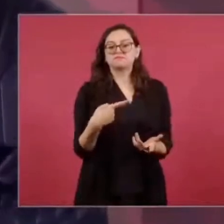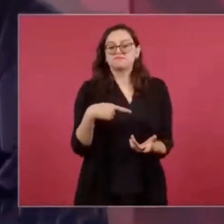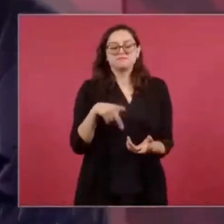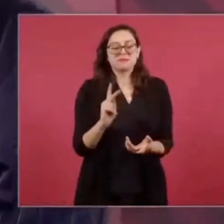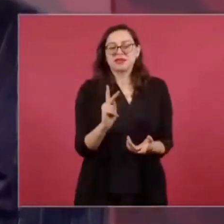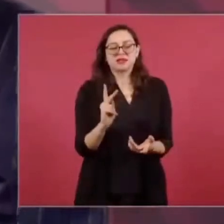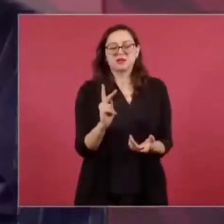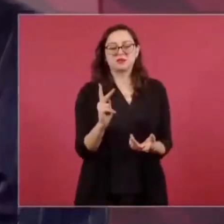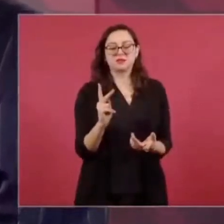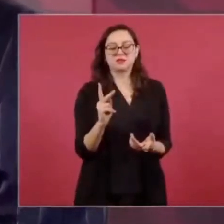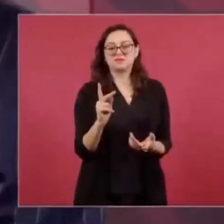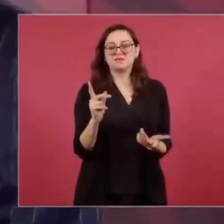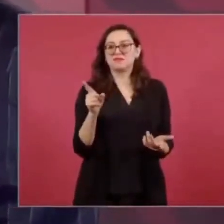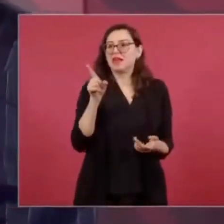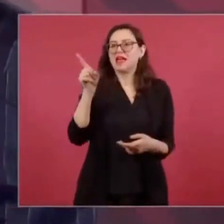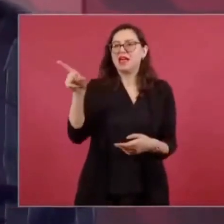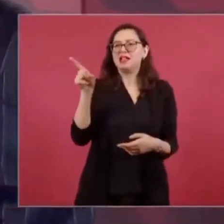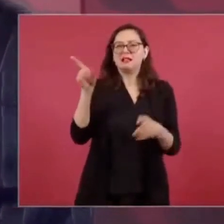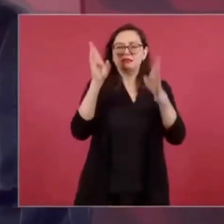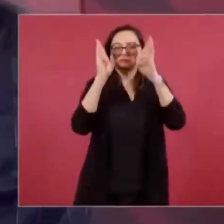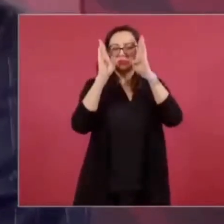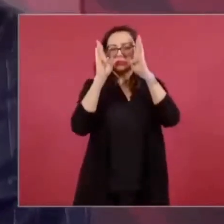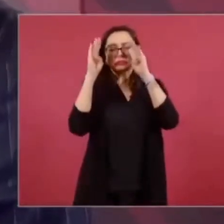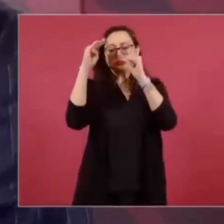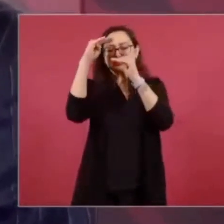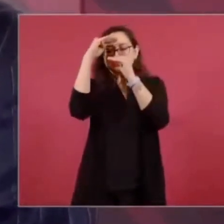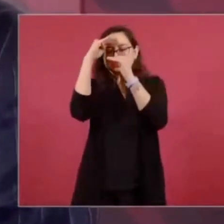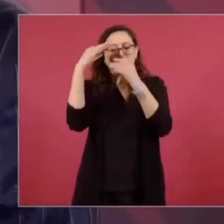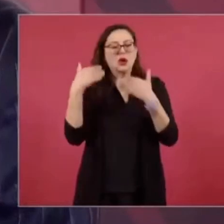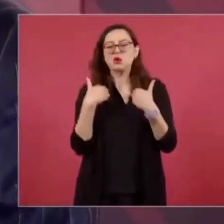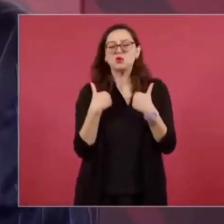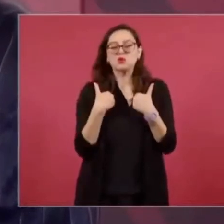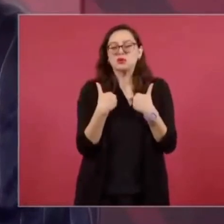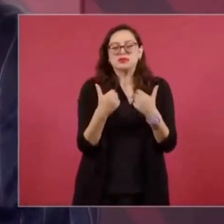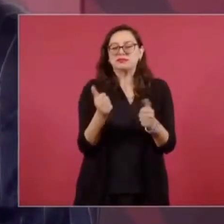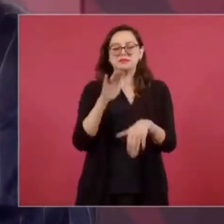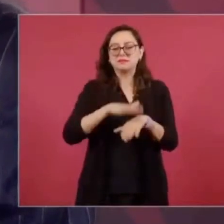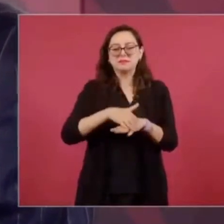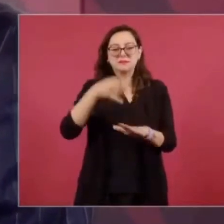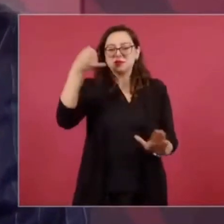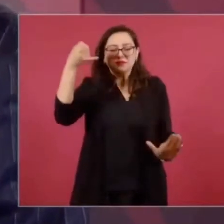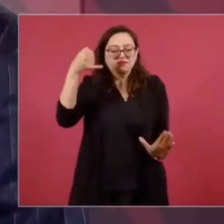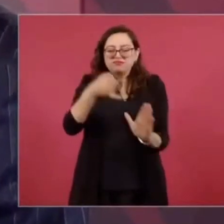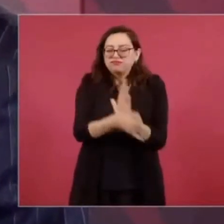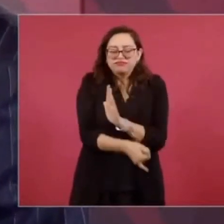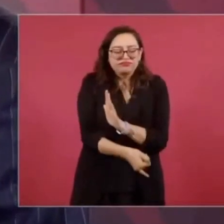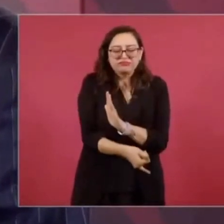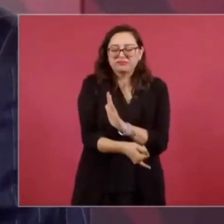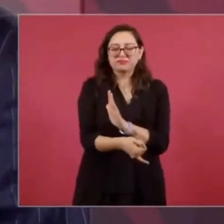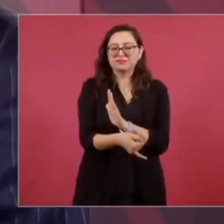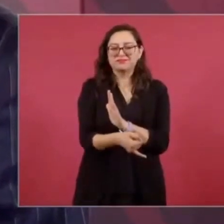a comprender Limantur por su mentalidad.